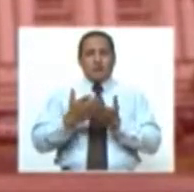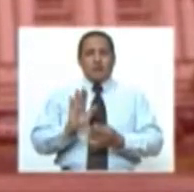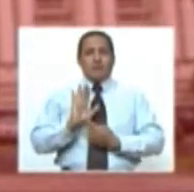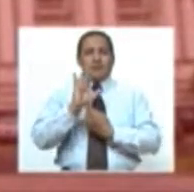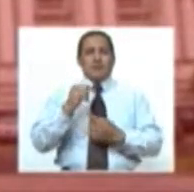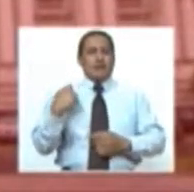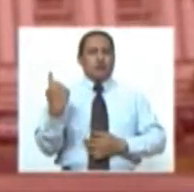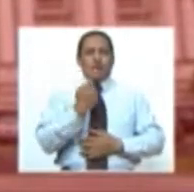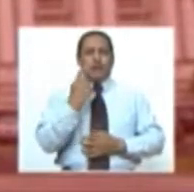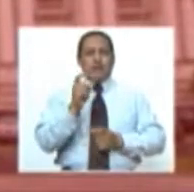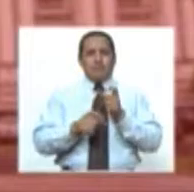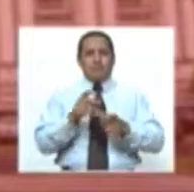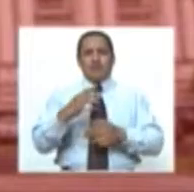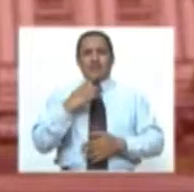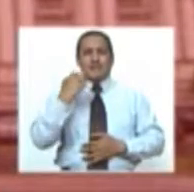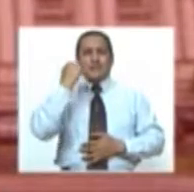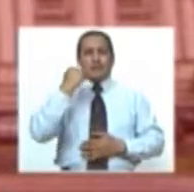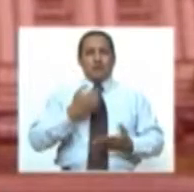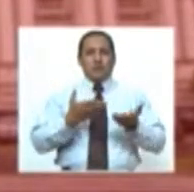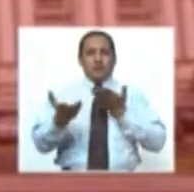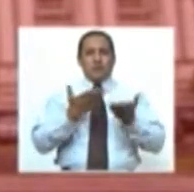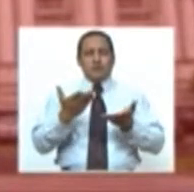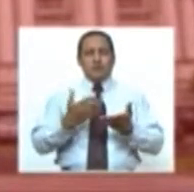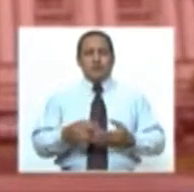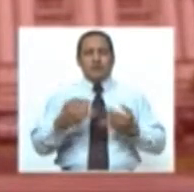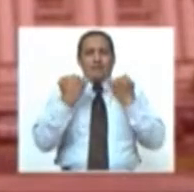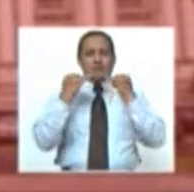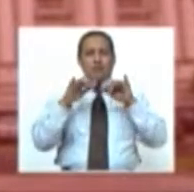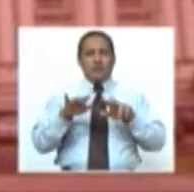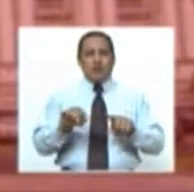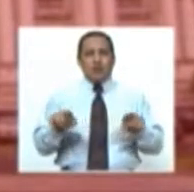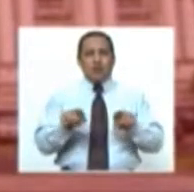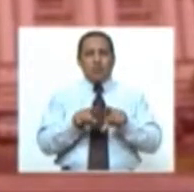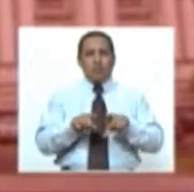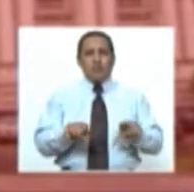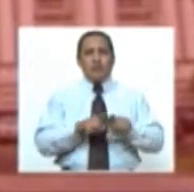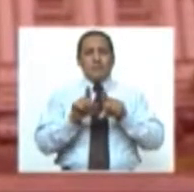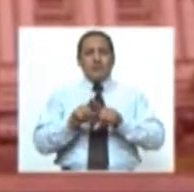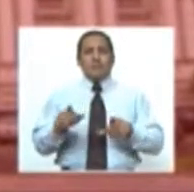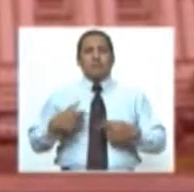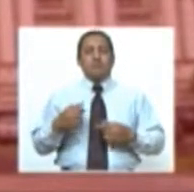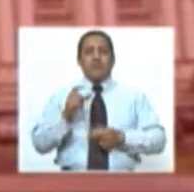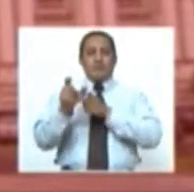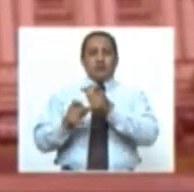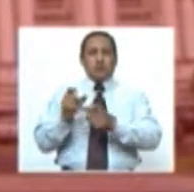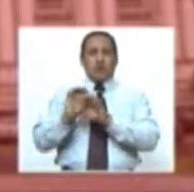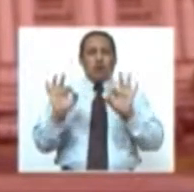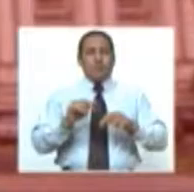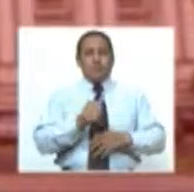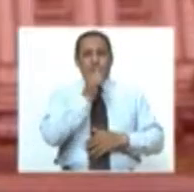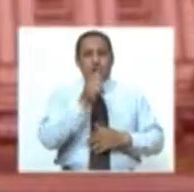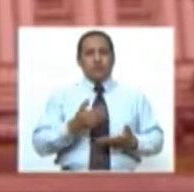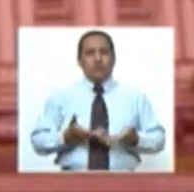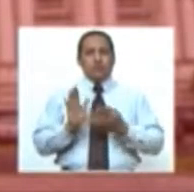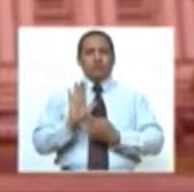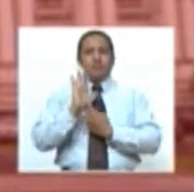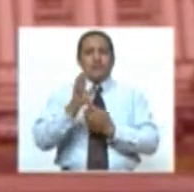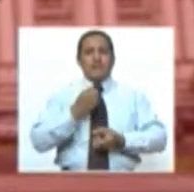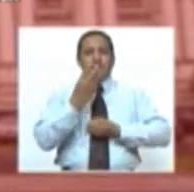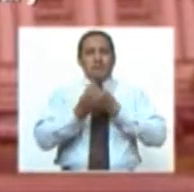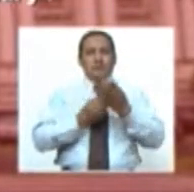establece que toda persona tiene derecho a que los servicios informáticos, computarizados o no, públicos o privados, no